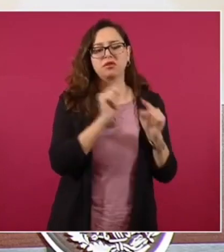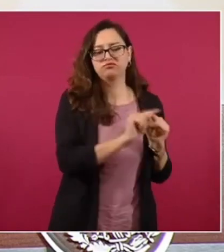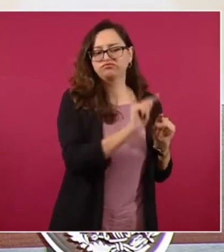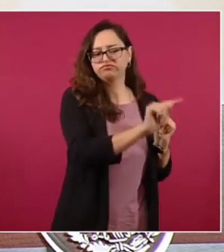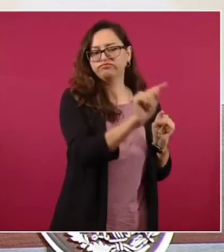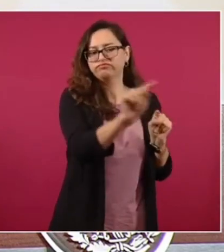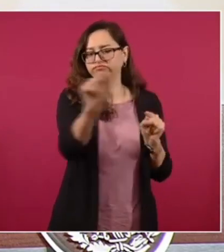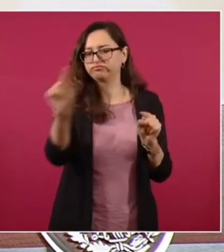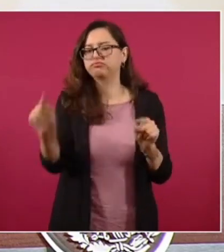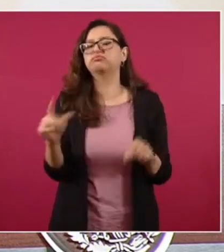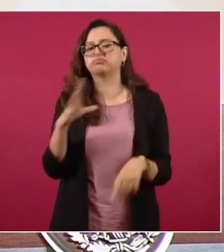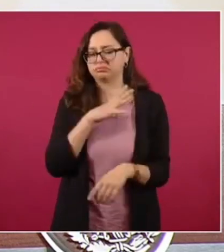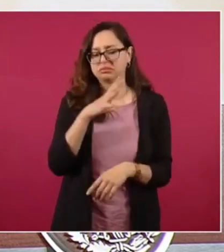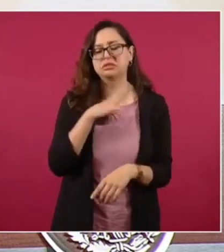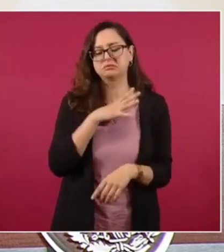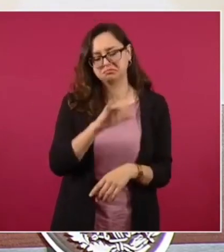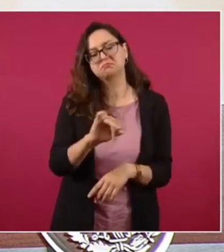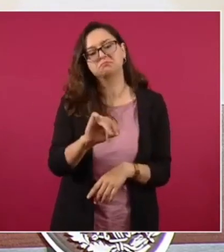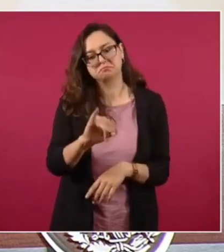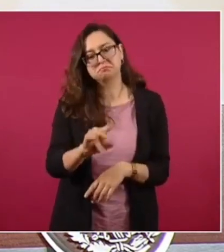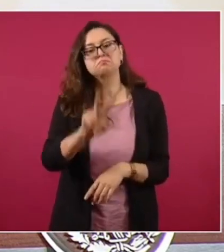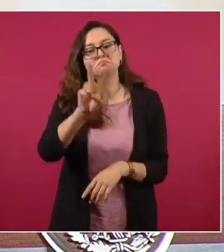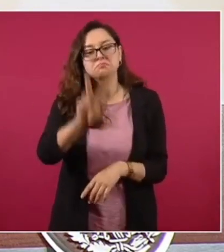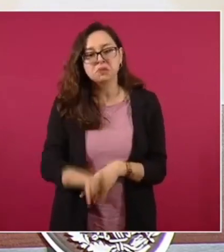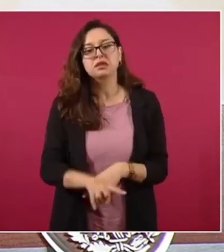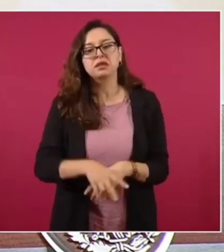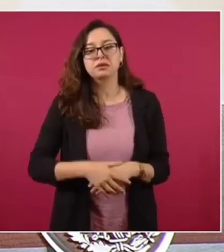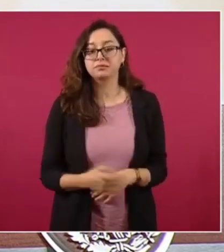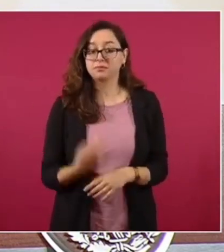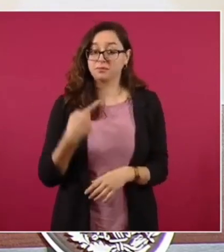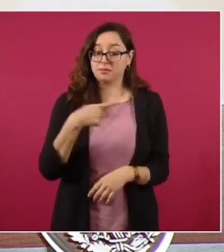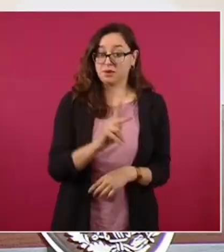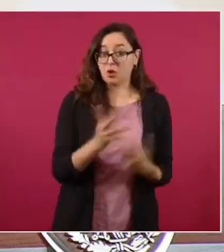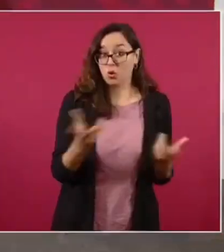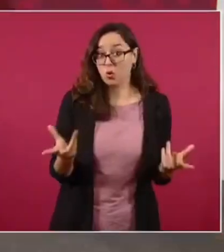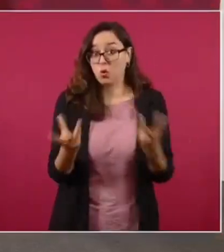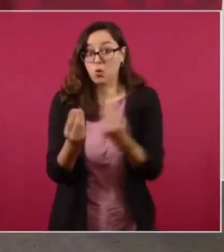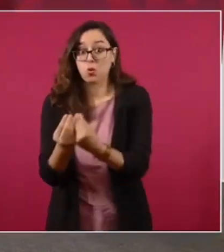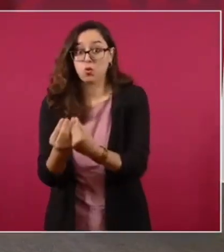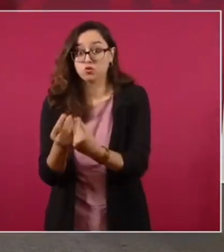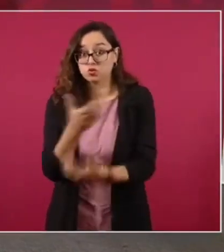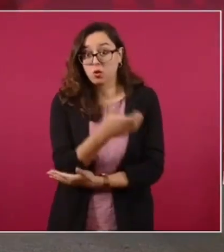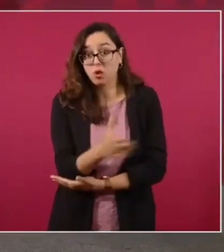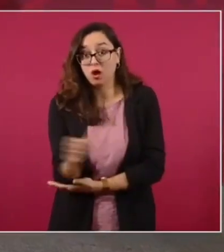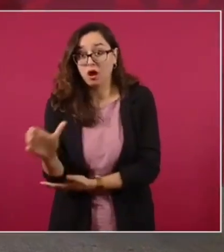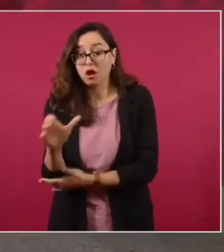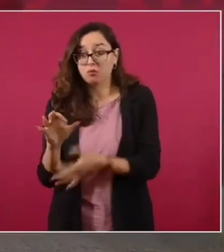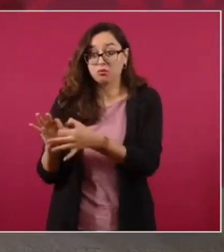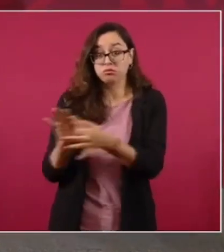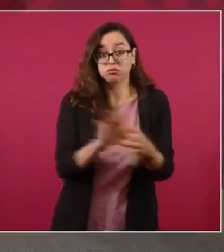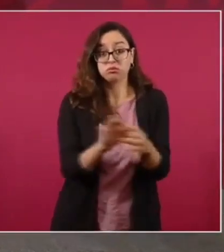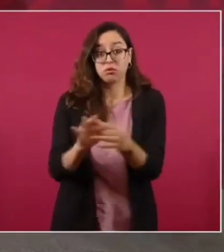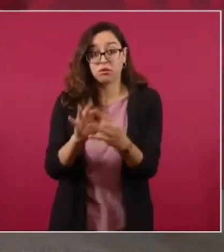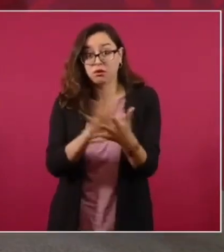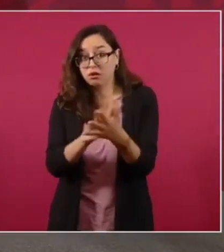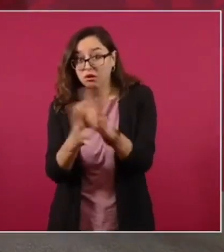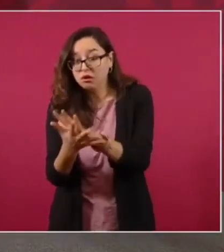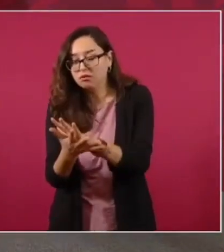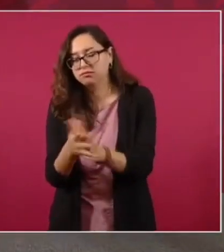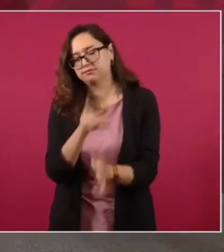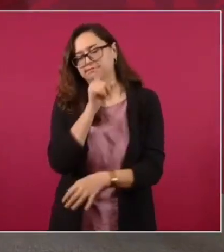la delincuencia en Michoacán, pero que no tienen vínculos con los que